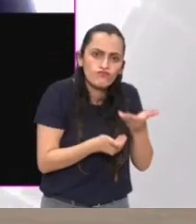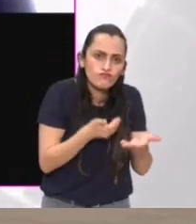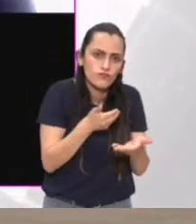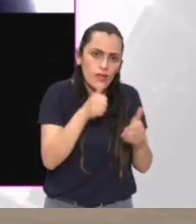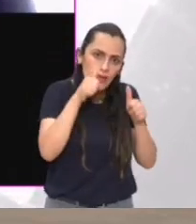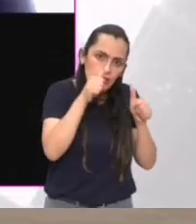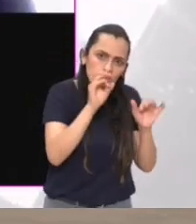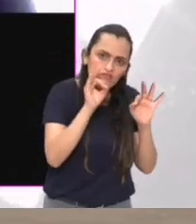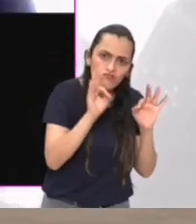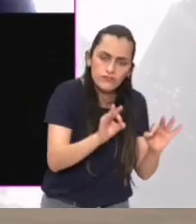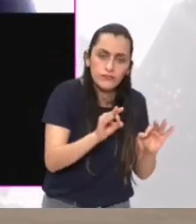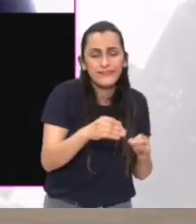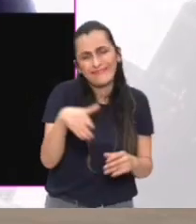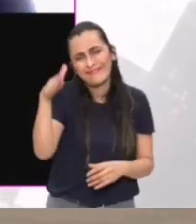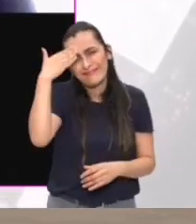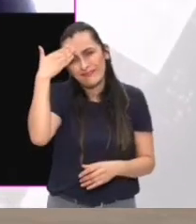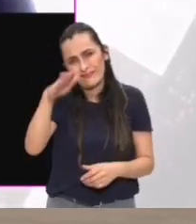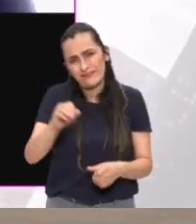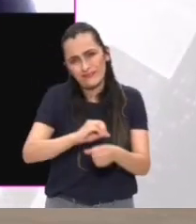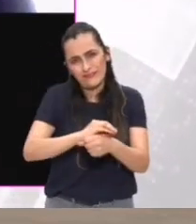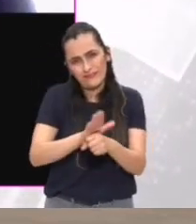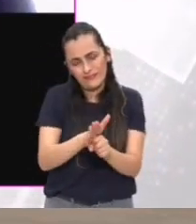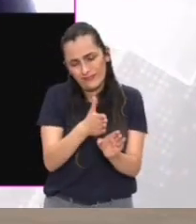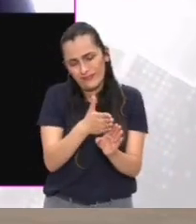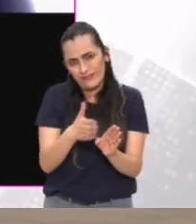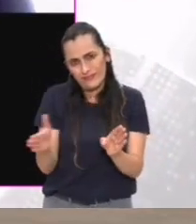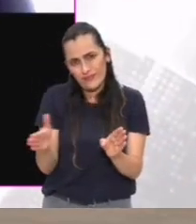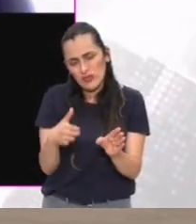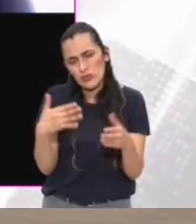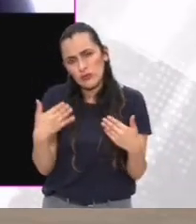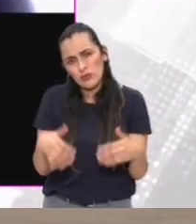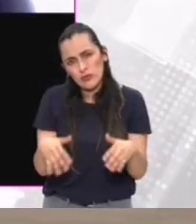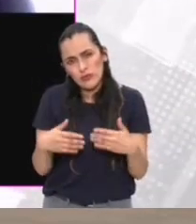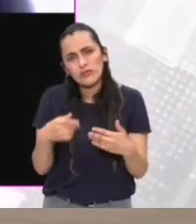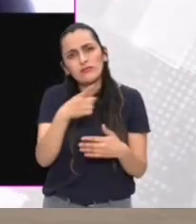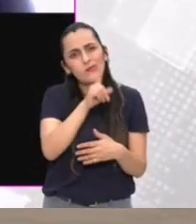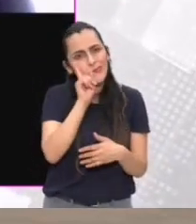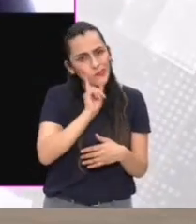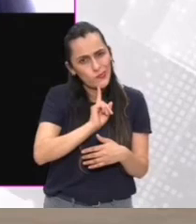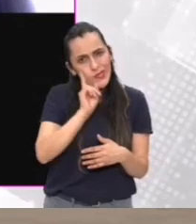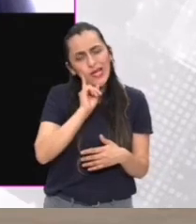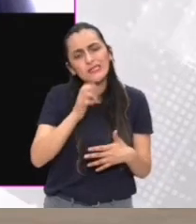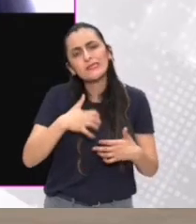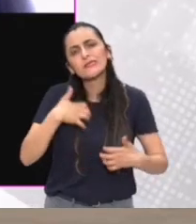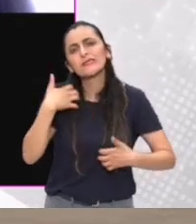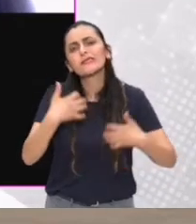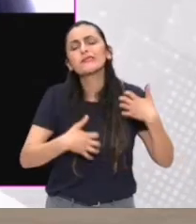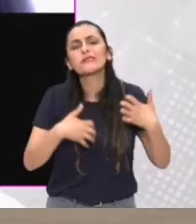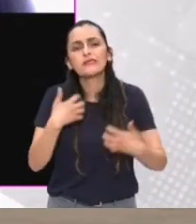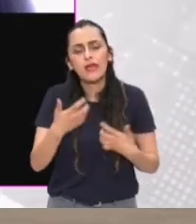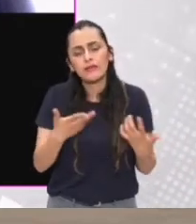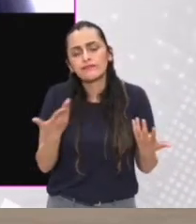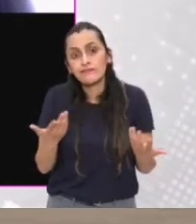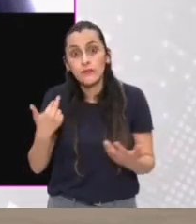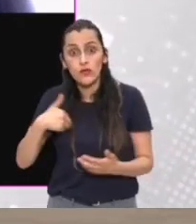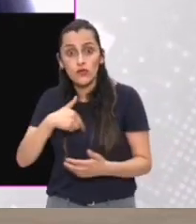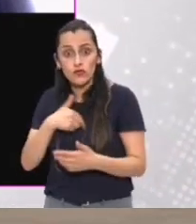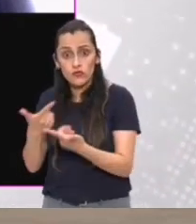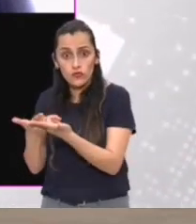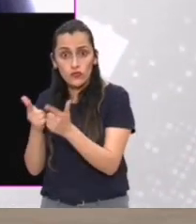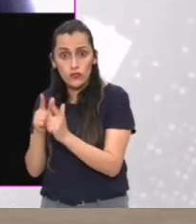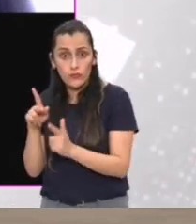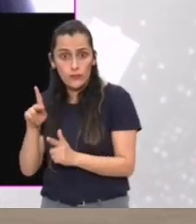pandemia han también llegado sobre todo a esta situación de mujeres desesperadas y nosotros como